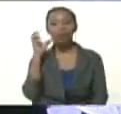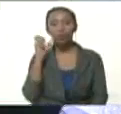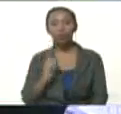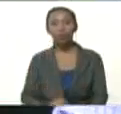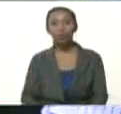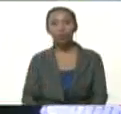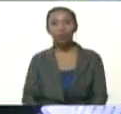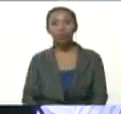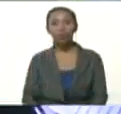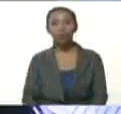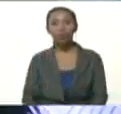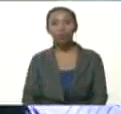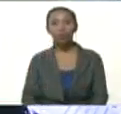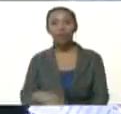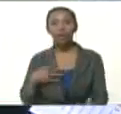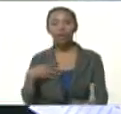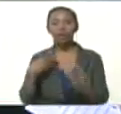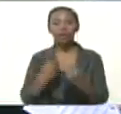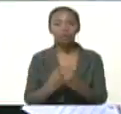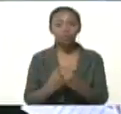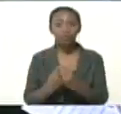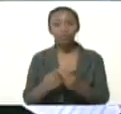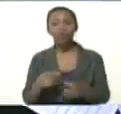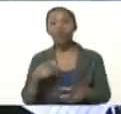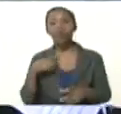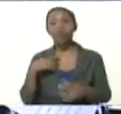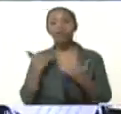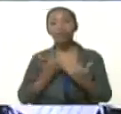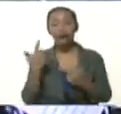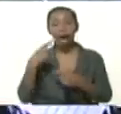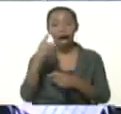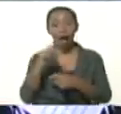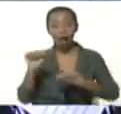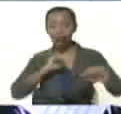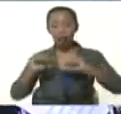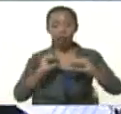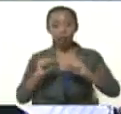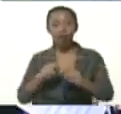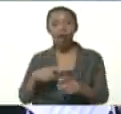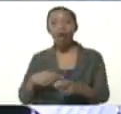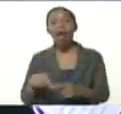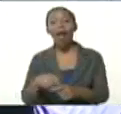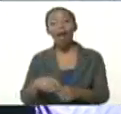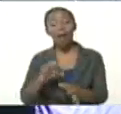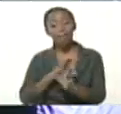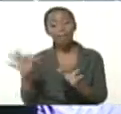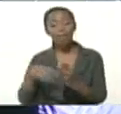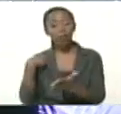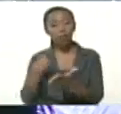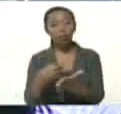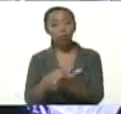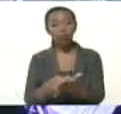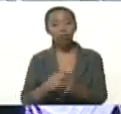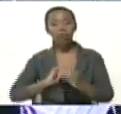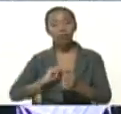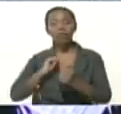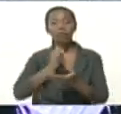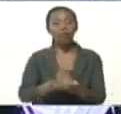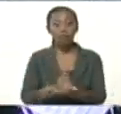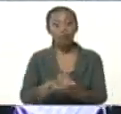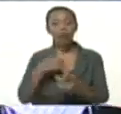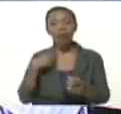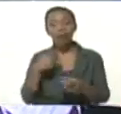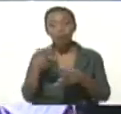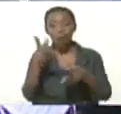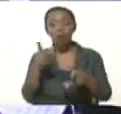Compañía con la Zona Crip, ya tenemos activo el Petropago, ha sido muy buena la iniciativa y la